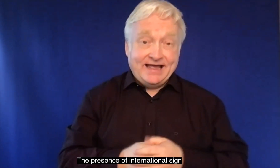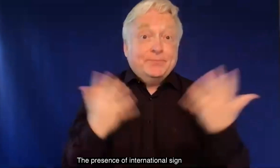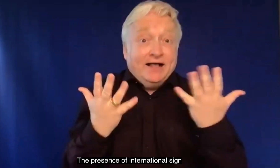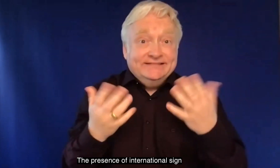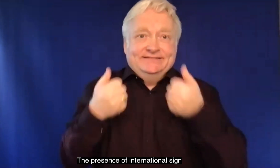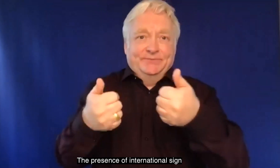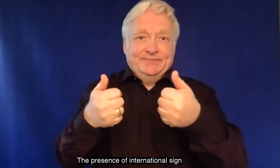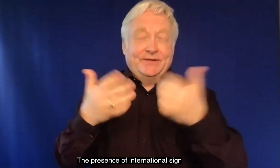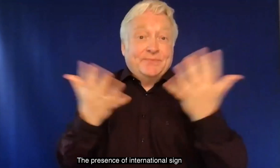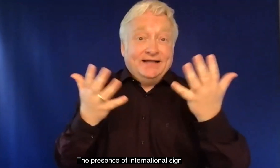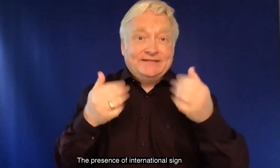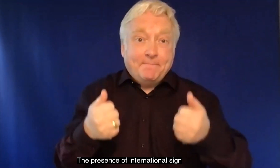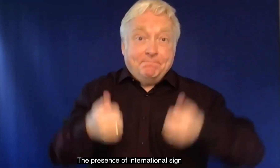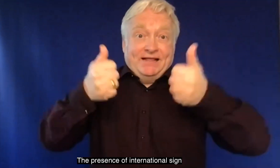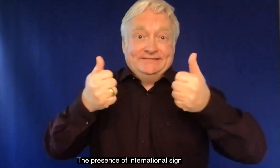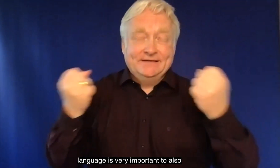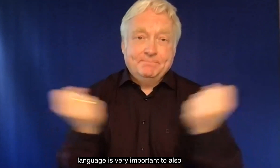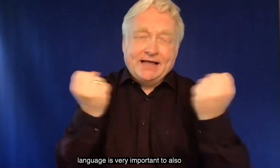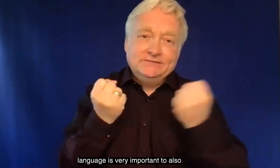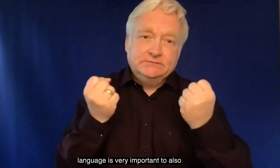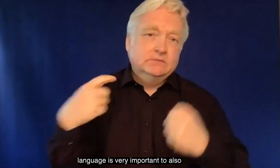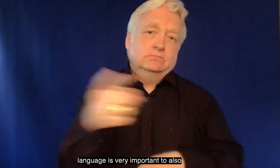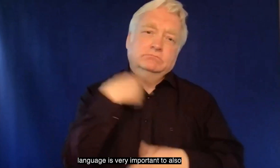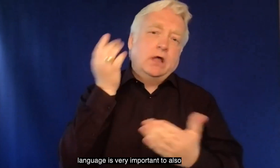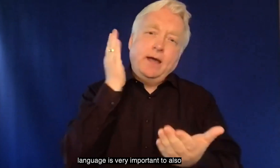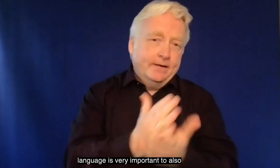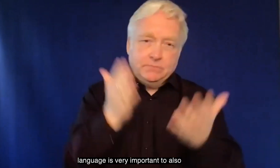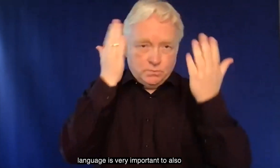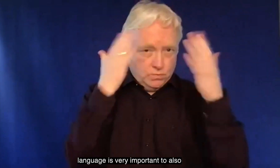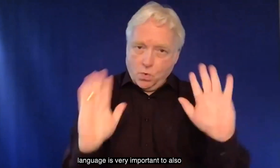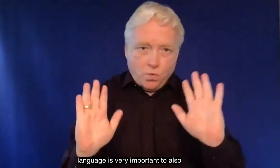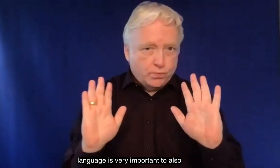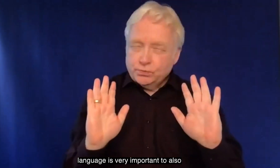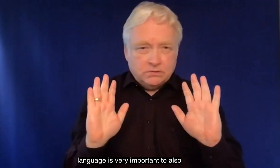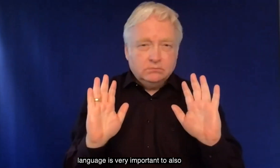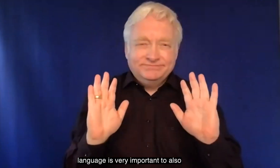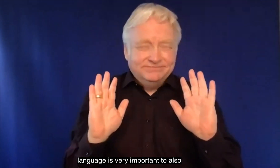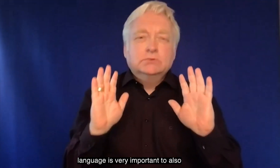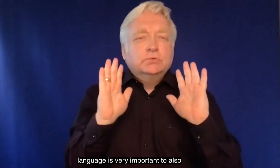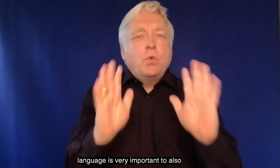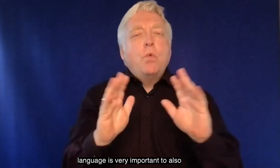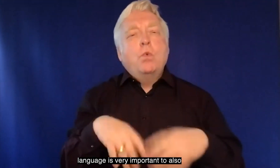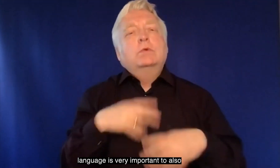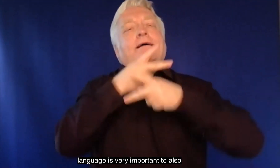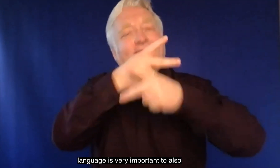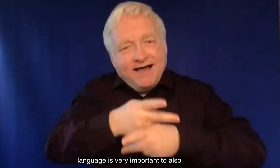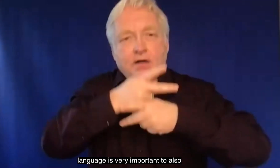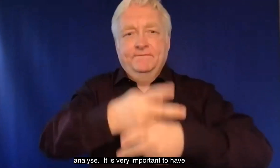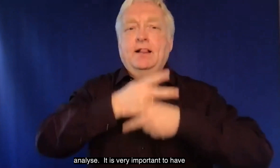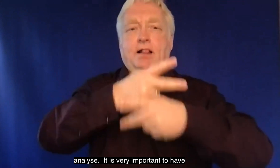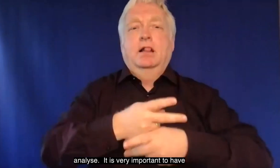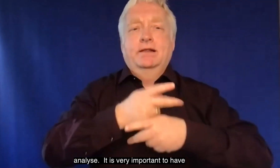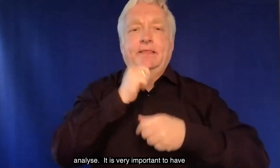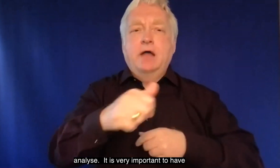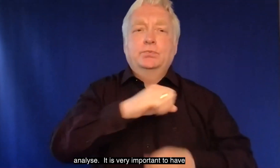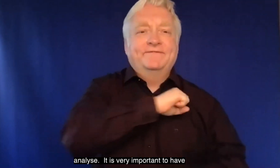Creo que está bien que contemos con intérpretes de signos internacionales, pero muchas veces quien organiza ese